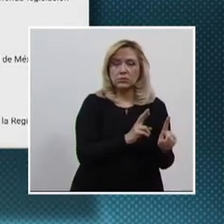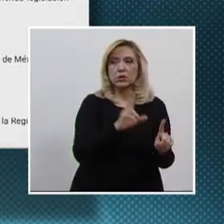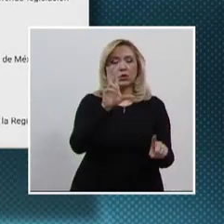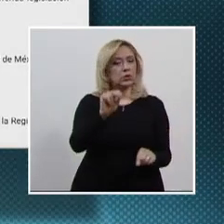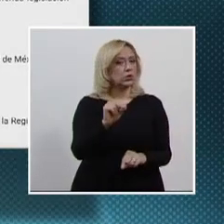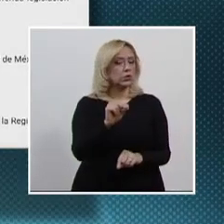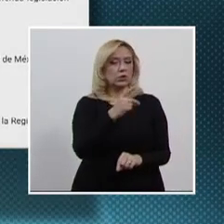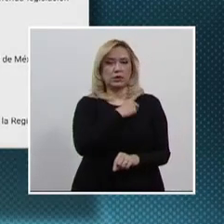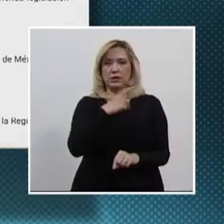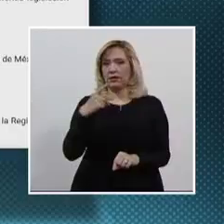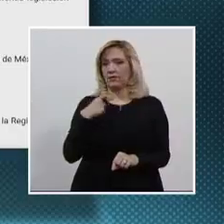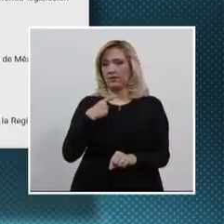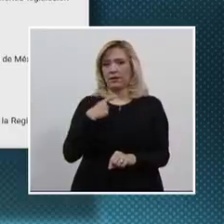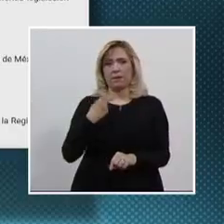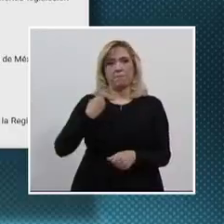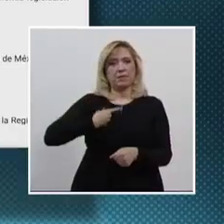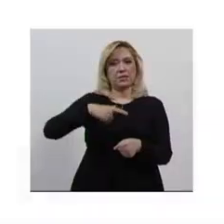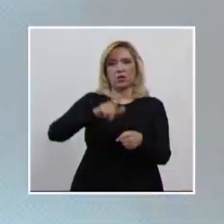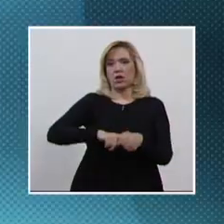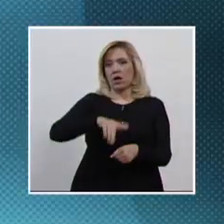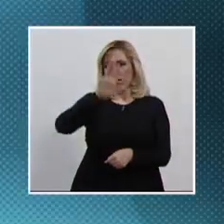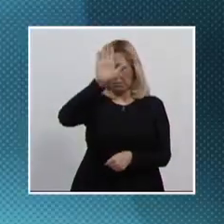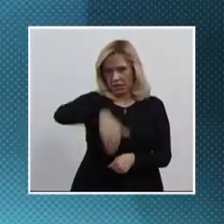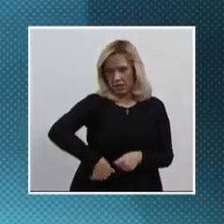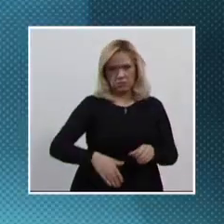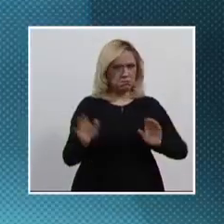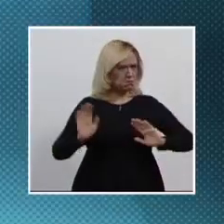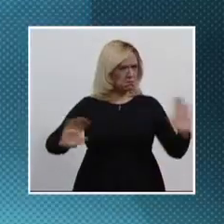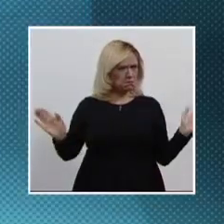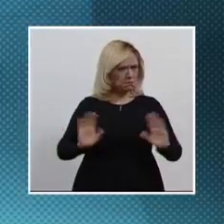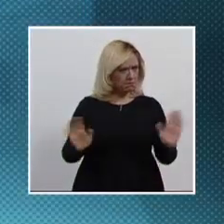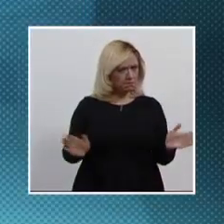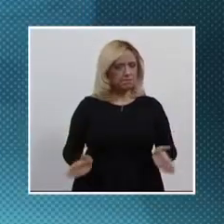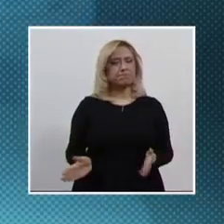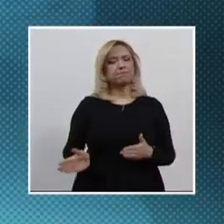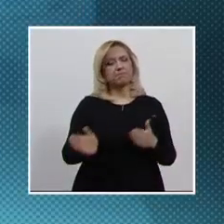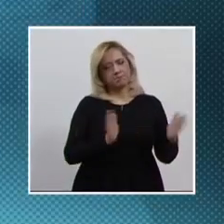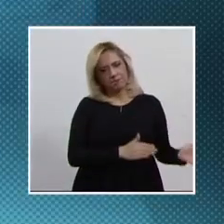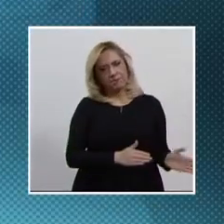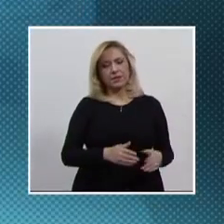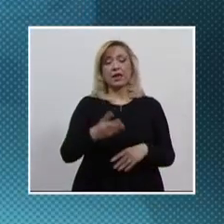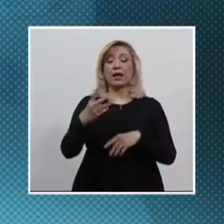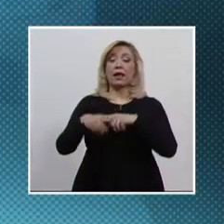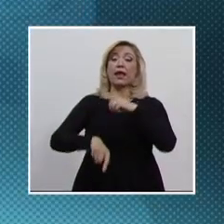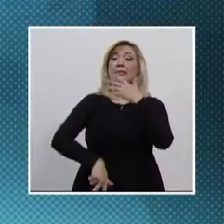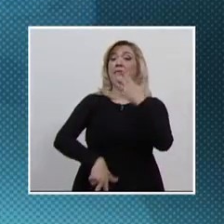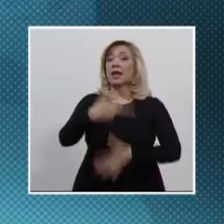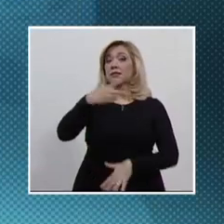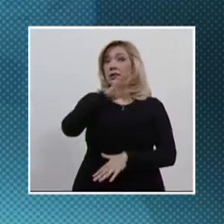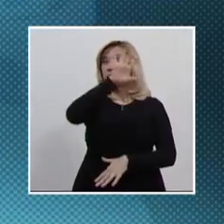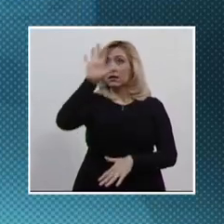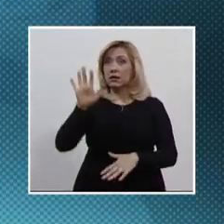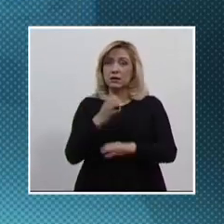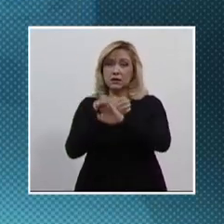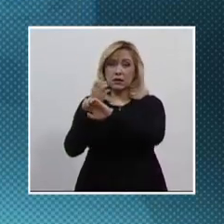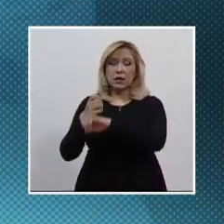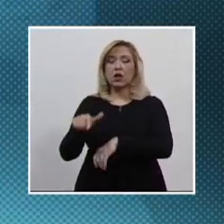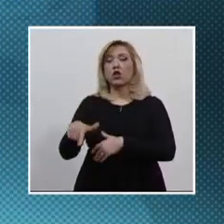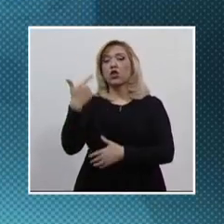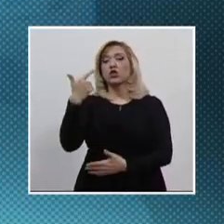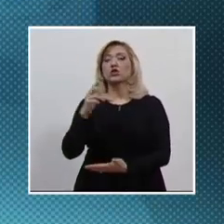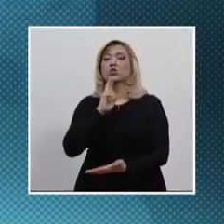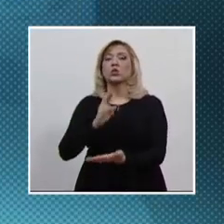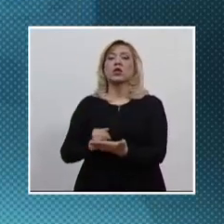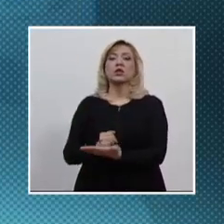debe notificarse de manera personal. De plenos regionales se publicaron 13 criterios, 12 jurisprudencias y una tesis